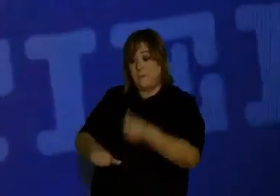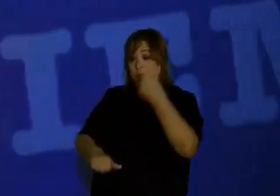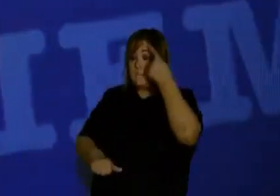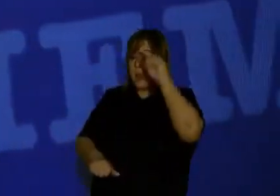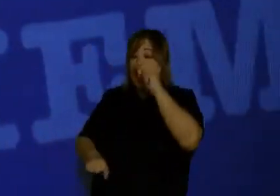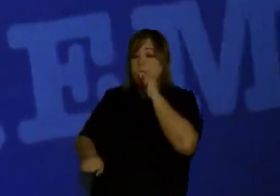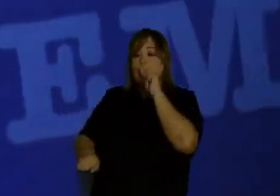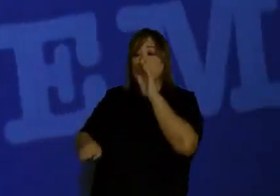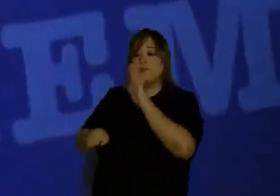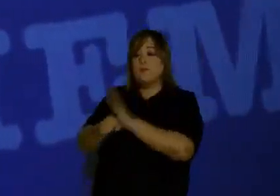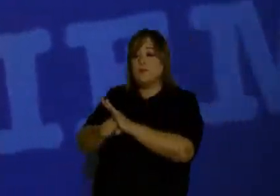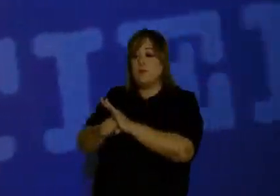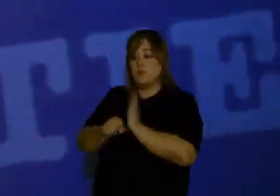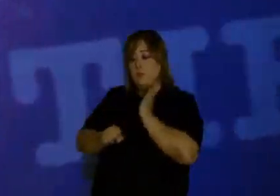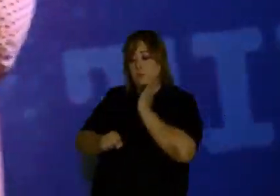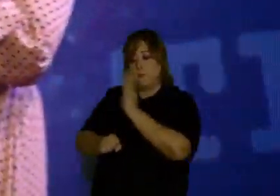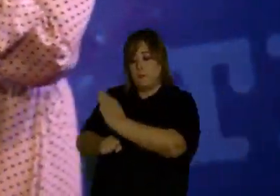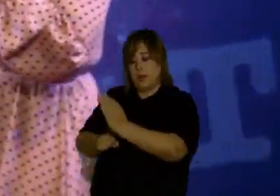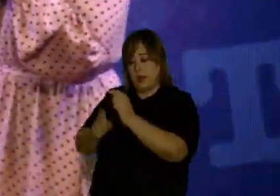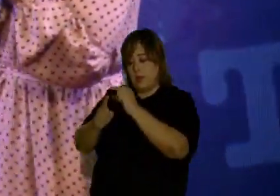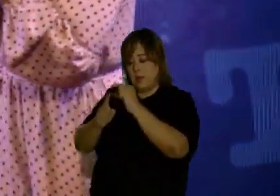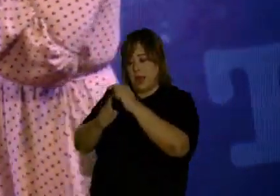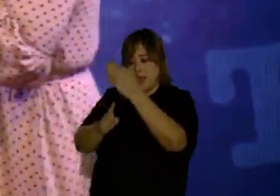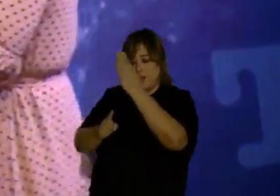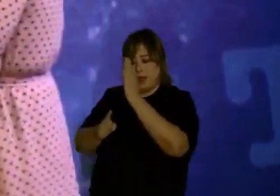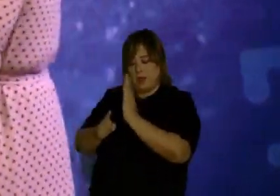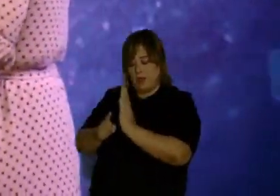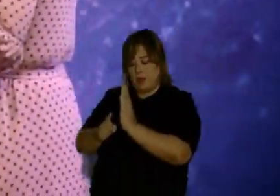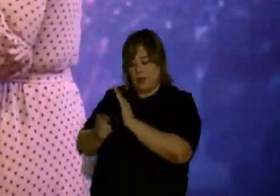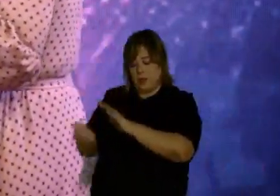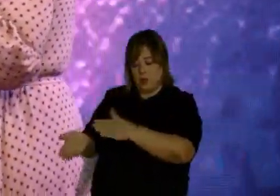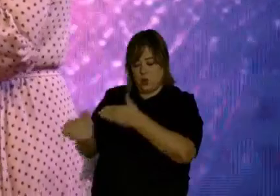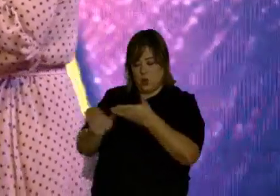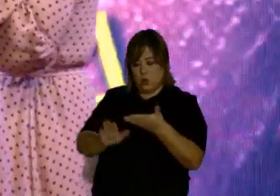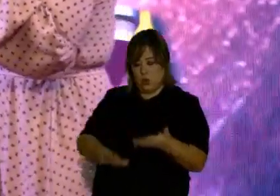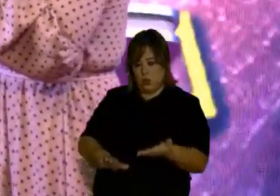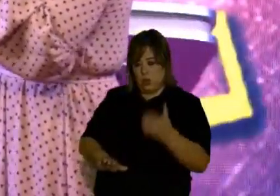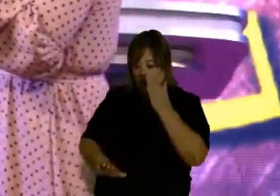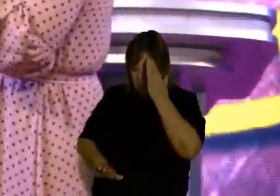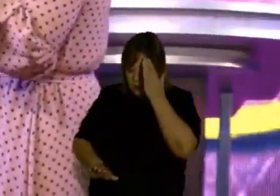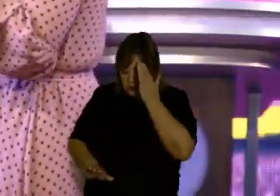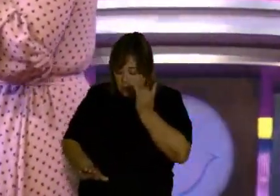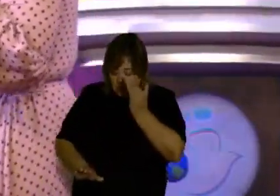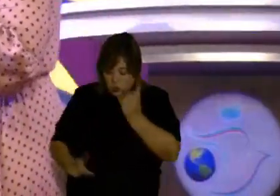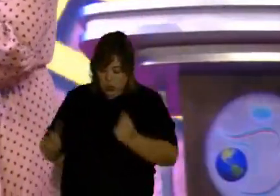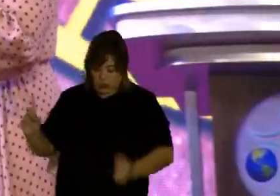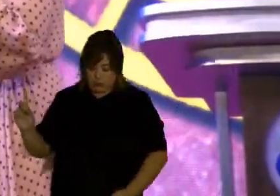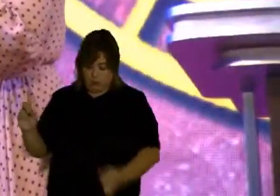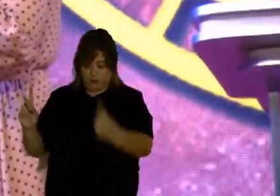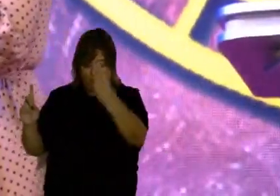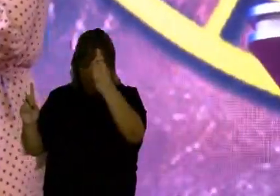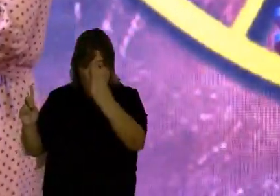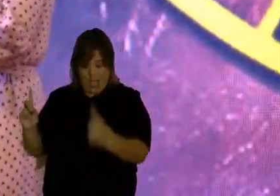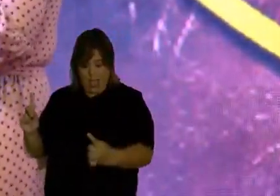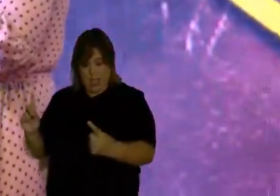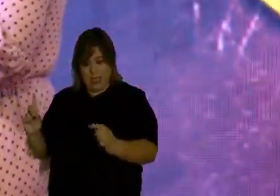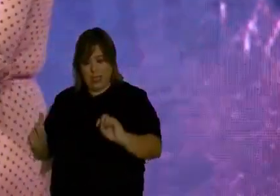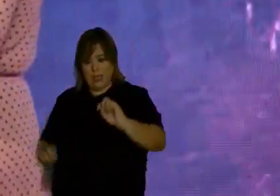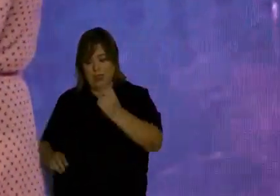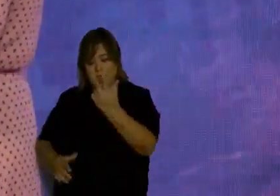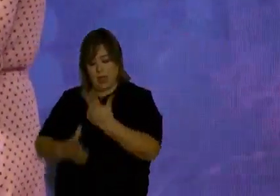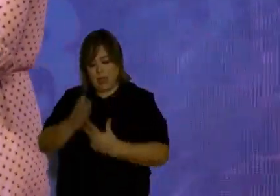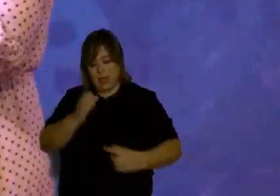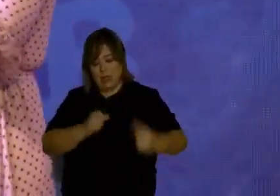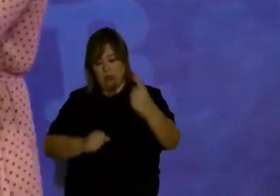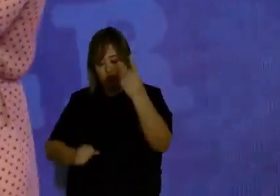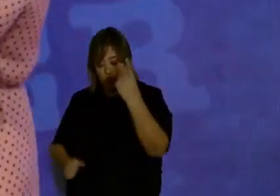una manifestación triple. Hubo una manifestación triple. Pero escucha lo que